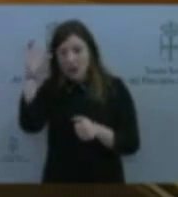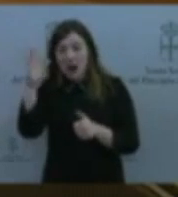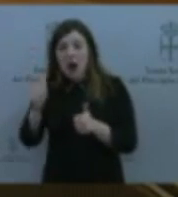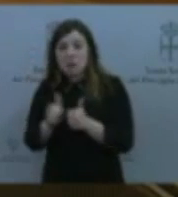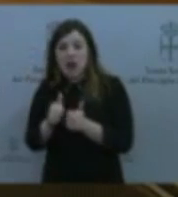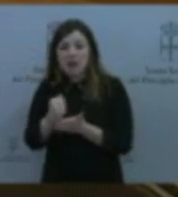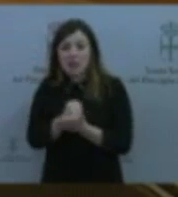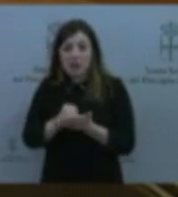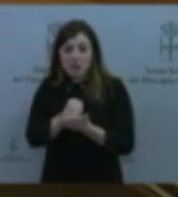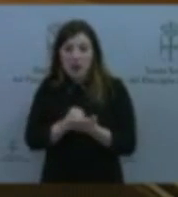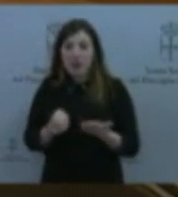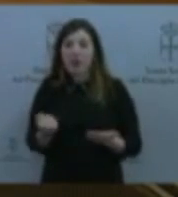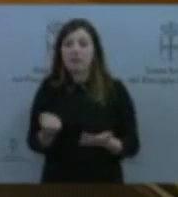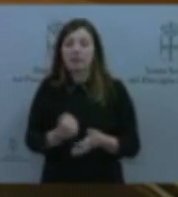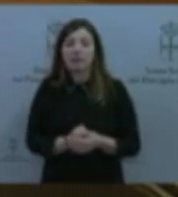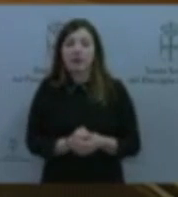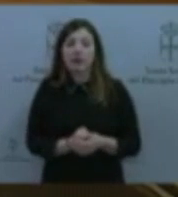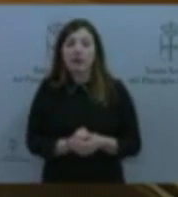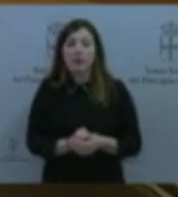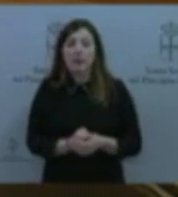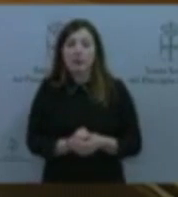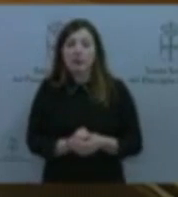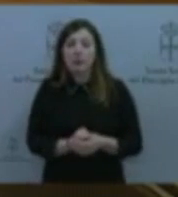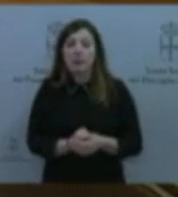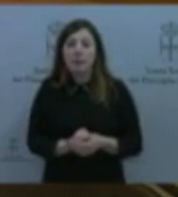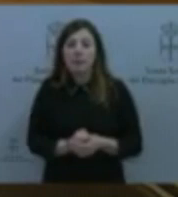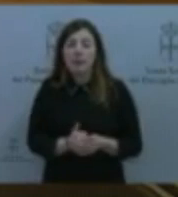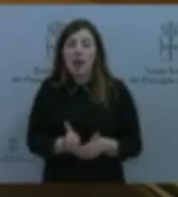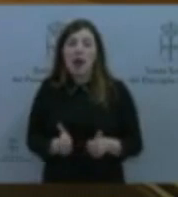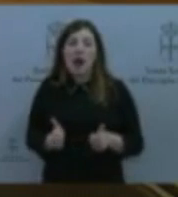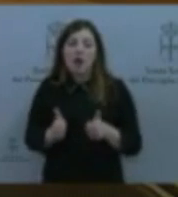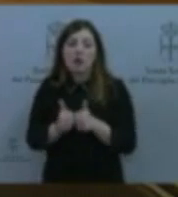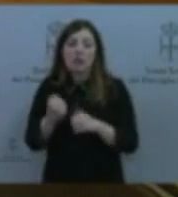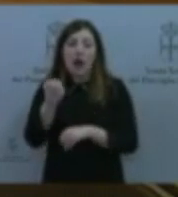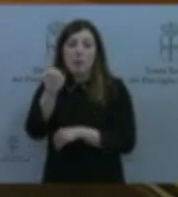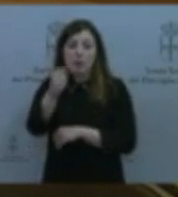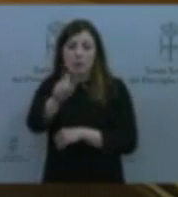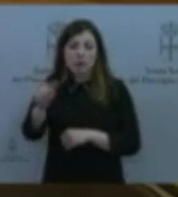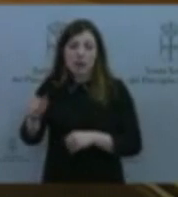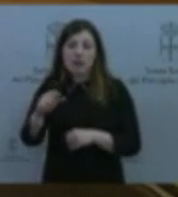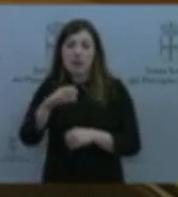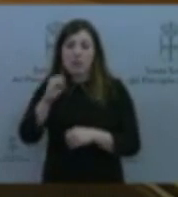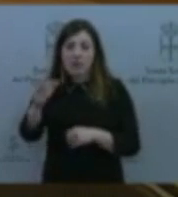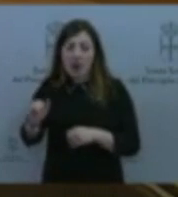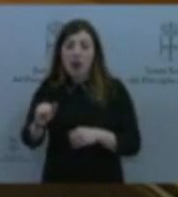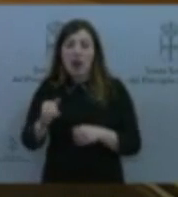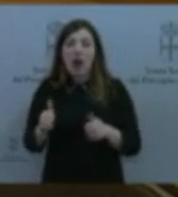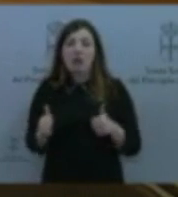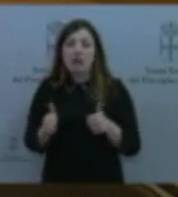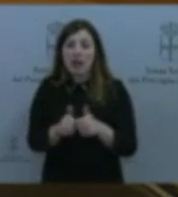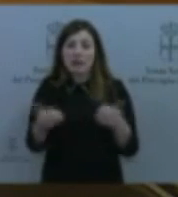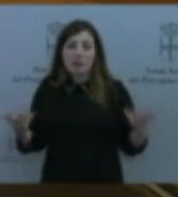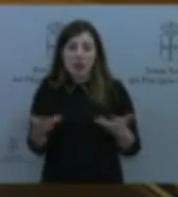de apoyo a personas en dependencia, auxiliares de emergencias y también de personal técnico superior,